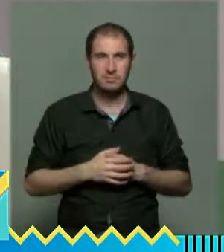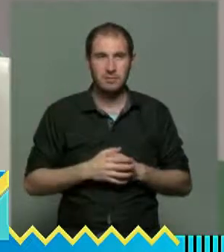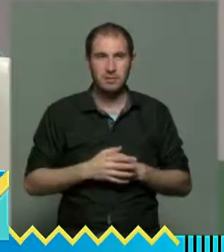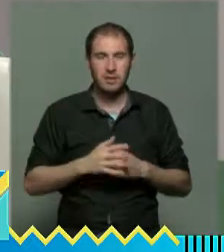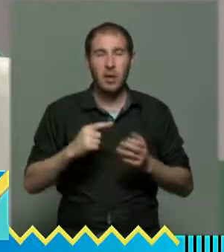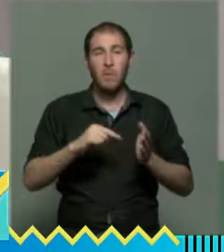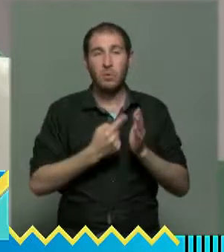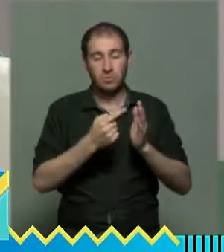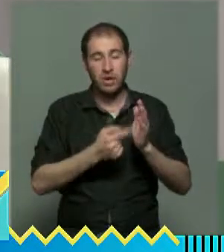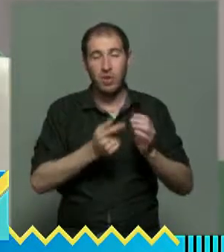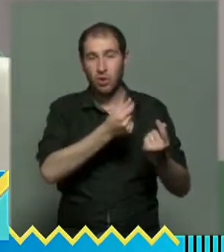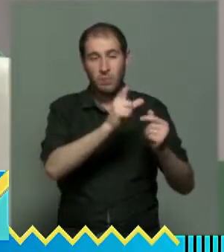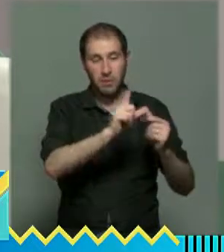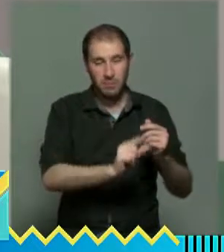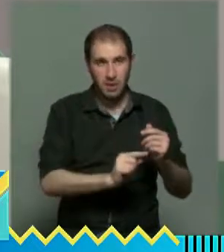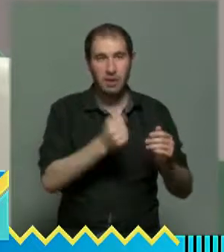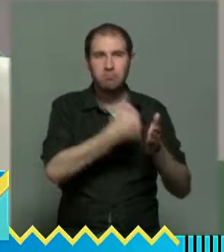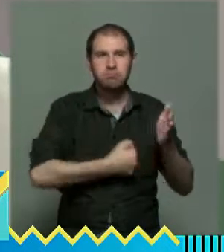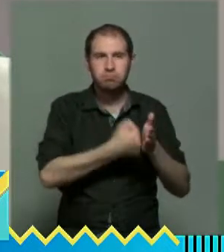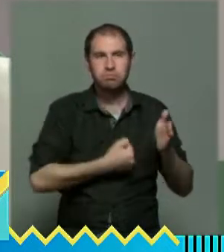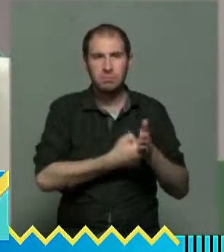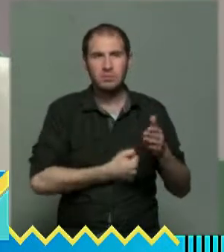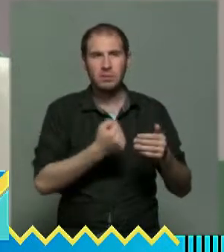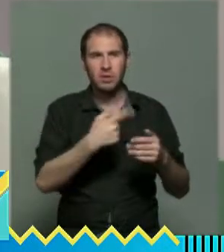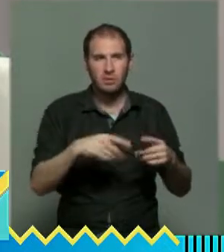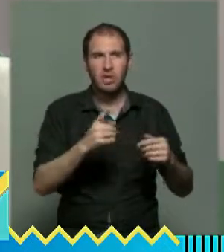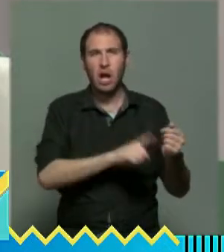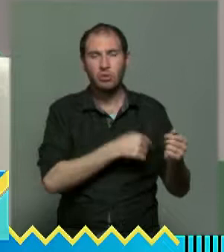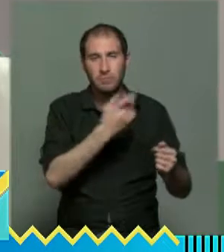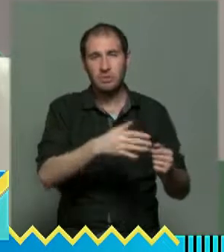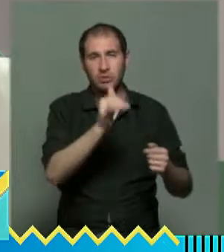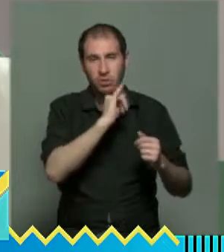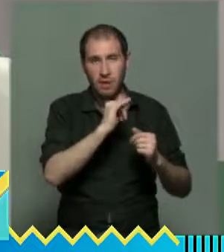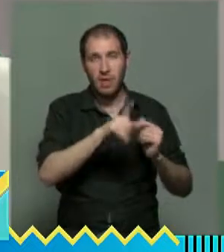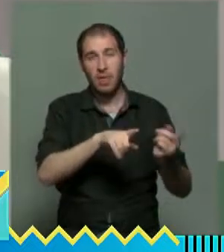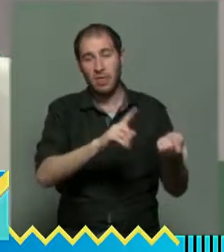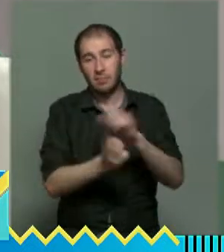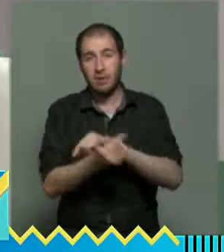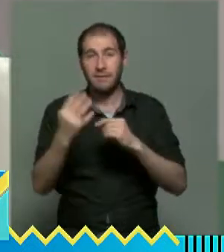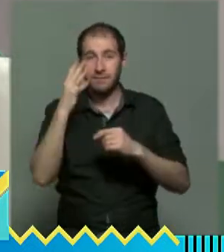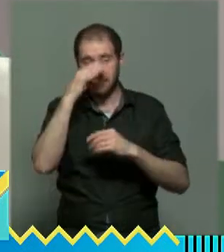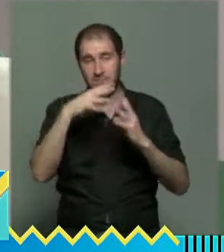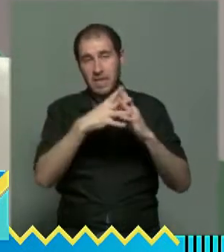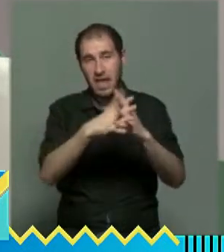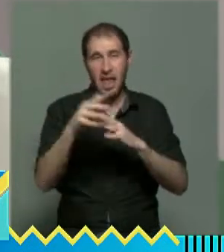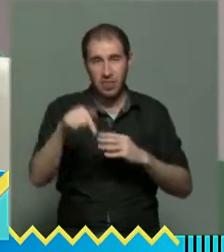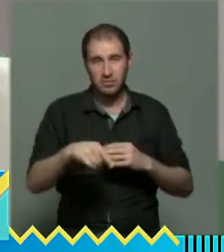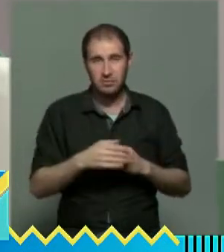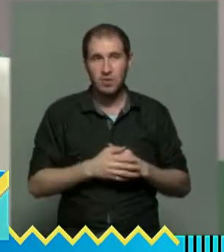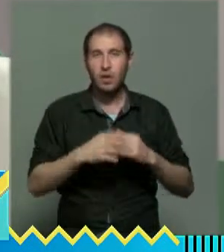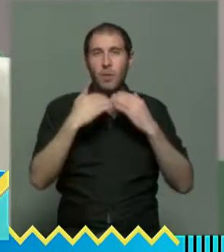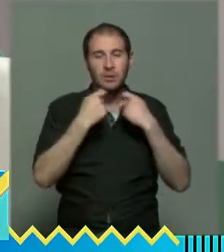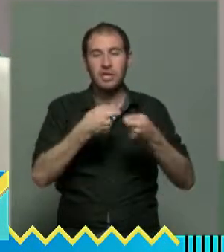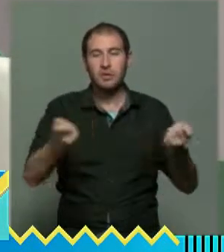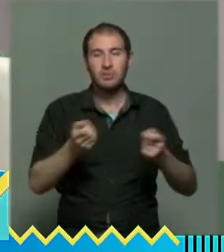cada punto que perdemos del consumo en esta lucha por los hábitos, por la gente toma, detrás de eso hay menos viñedos. O sea, digo, más allá de la